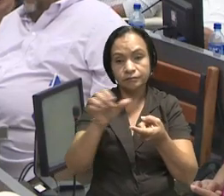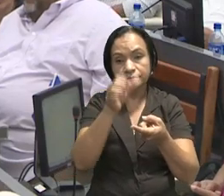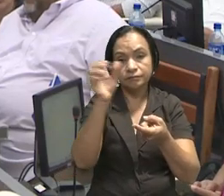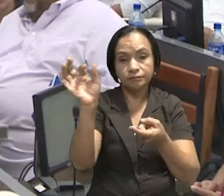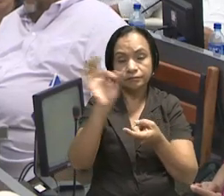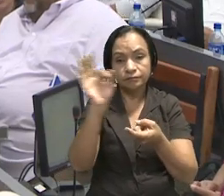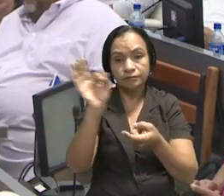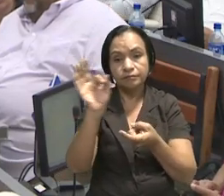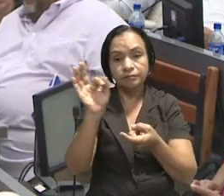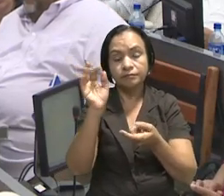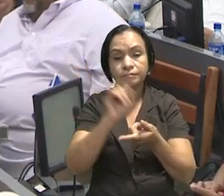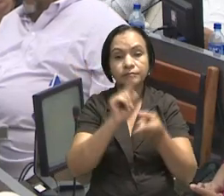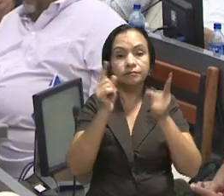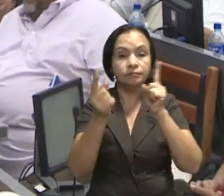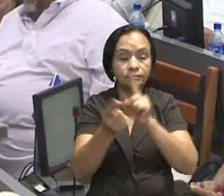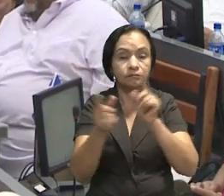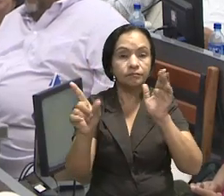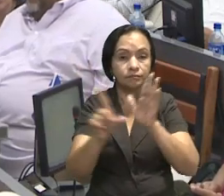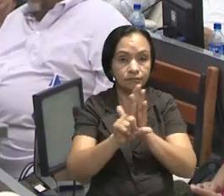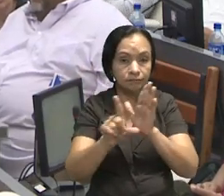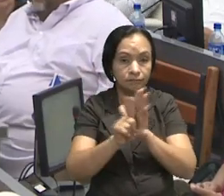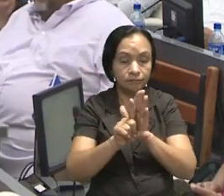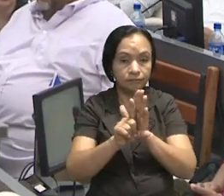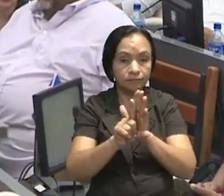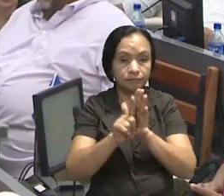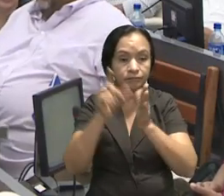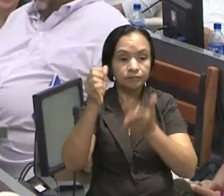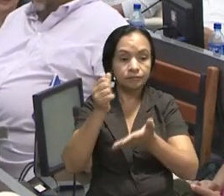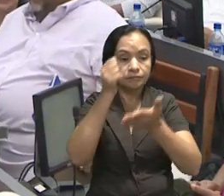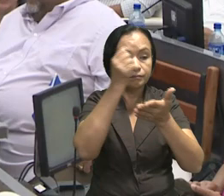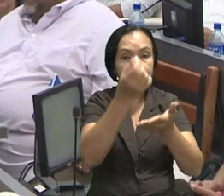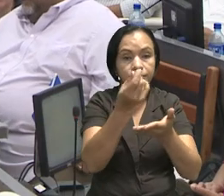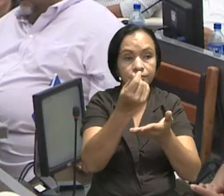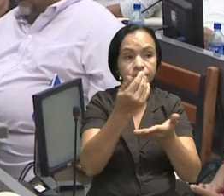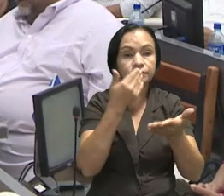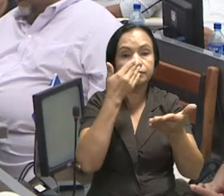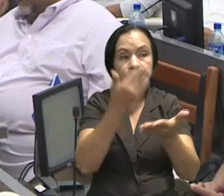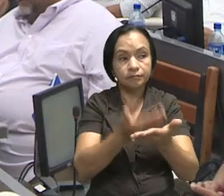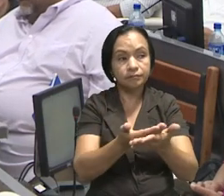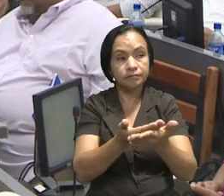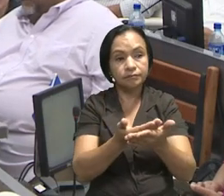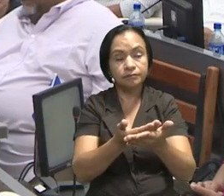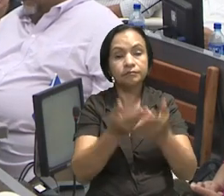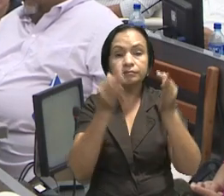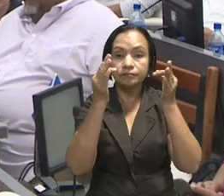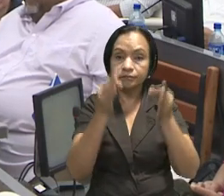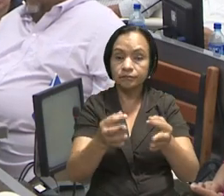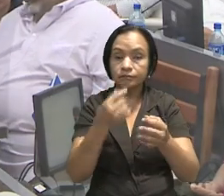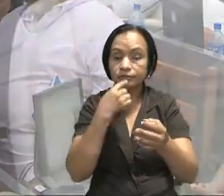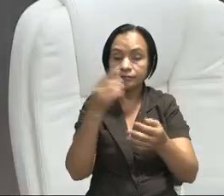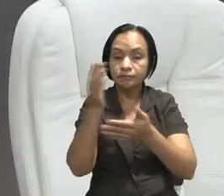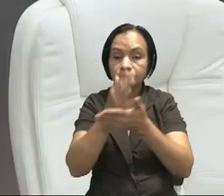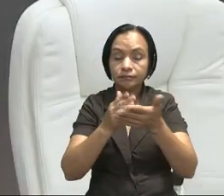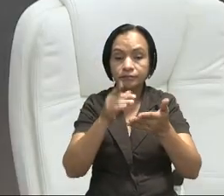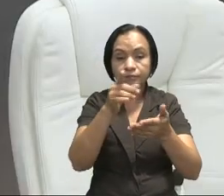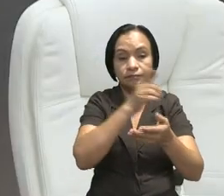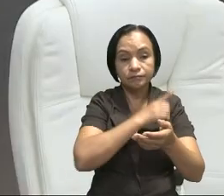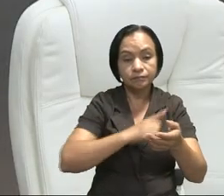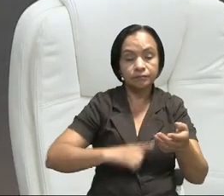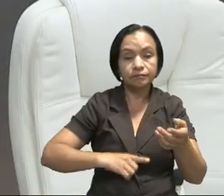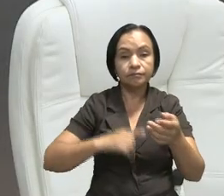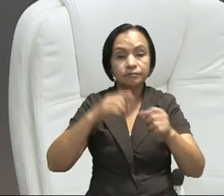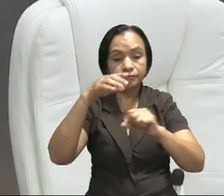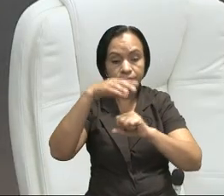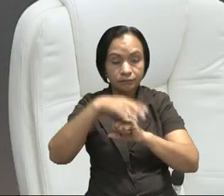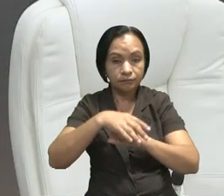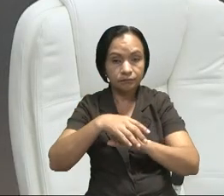forma reformar la ley de otorgamiento de pensión de gracia, y bien lo mencionaban algunos diputados dentro de la